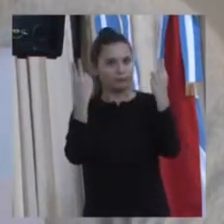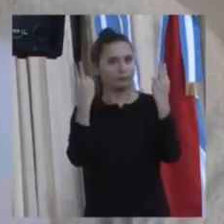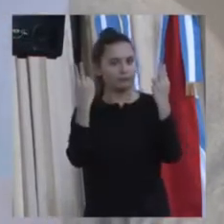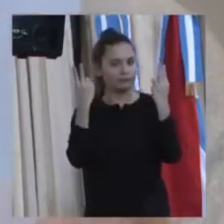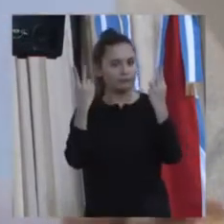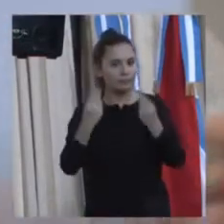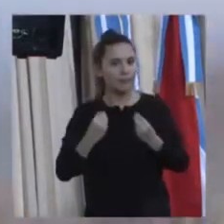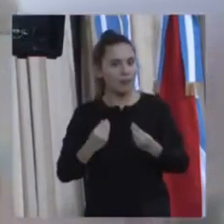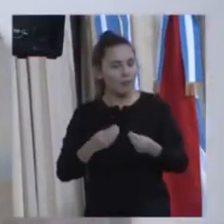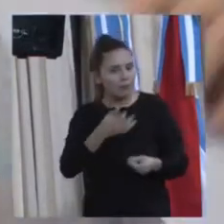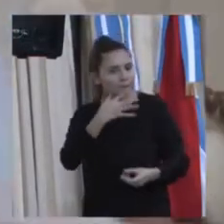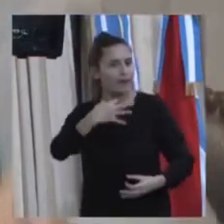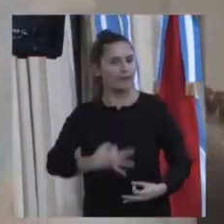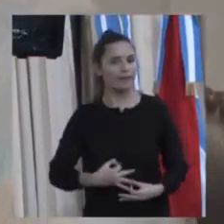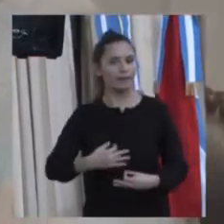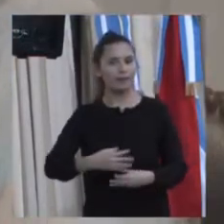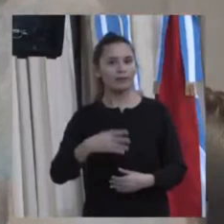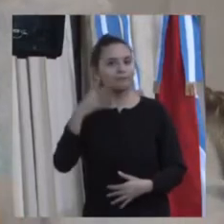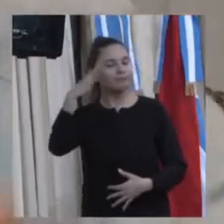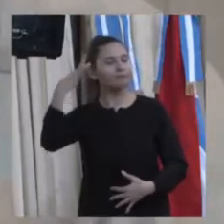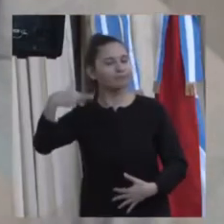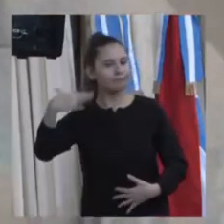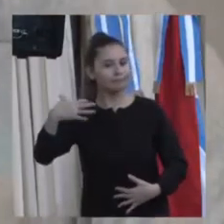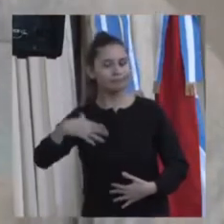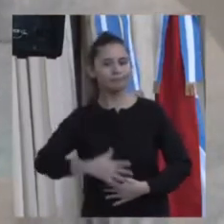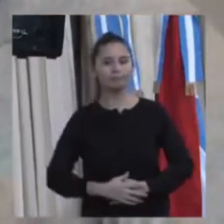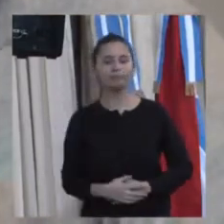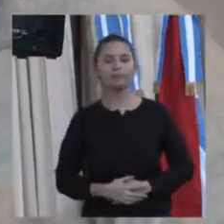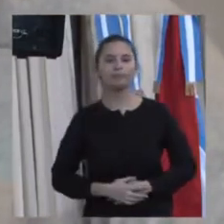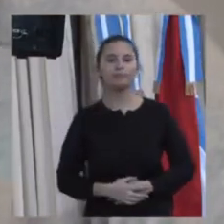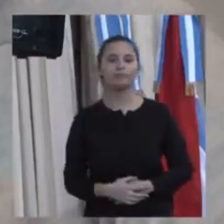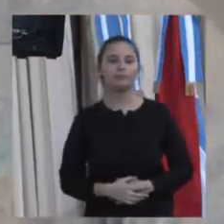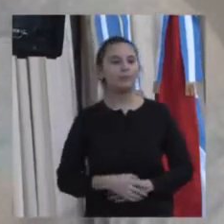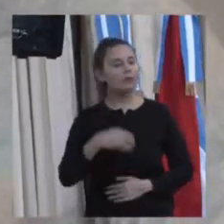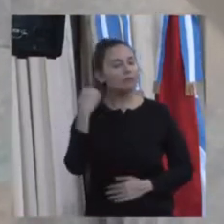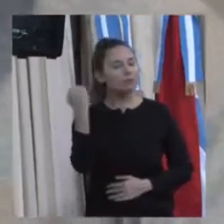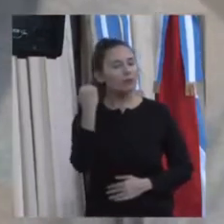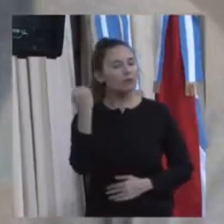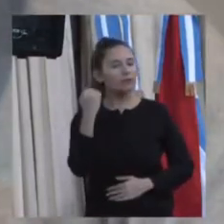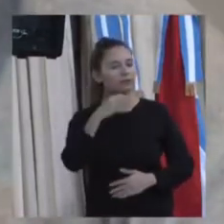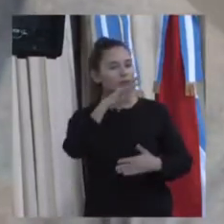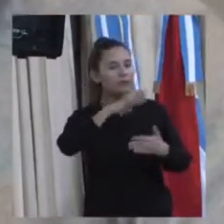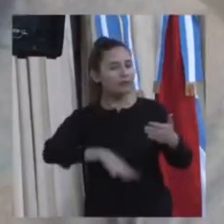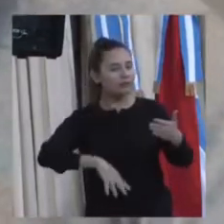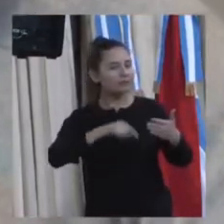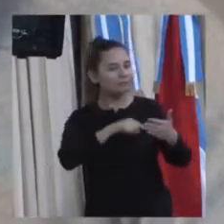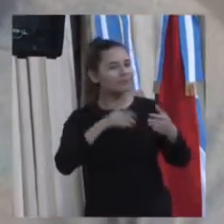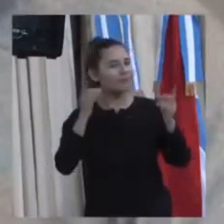todo en aras de la verdad moral e intelectual. Es interesante, en un texto del joven,